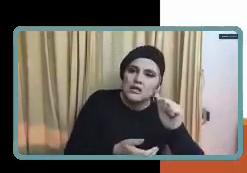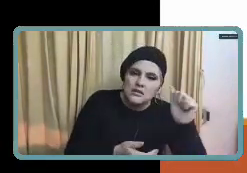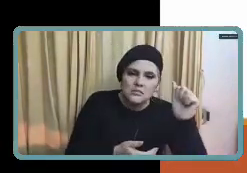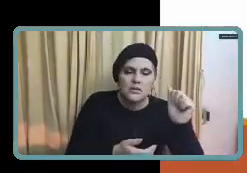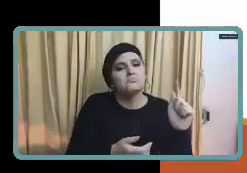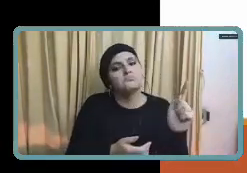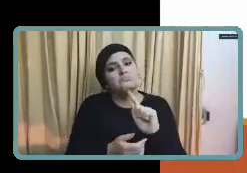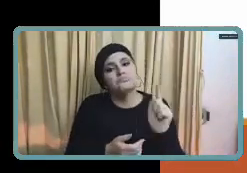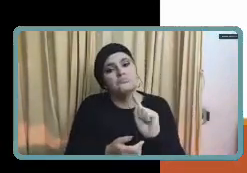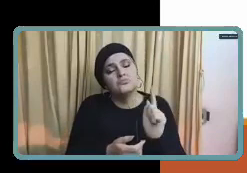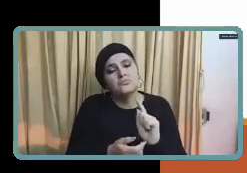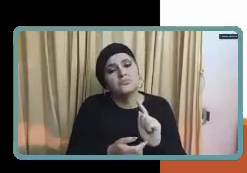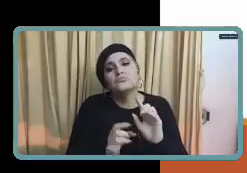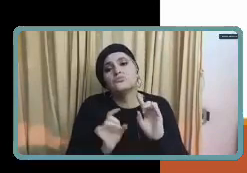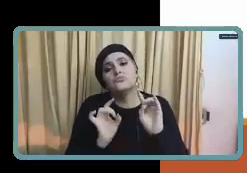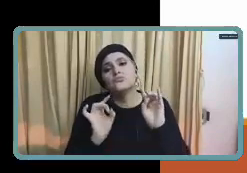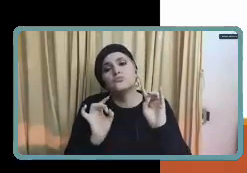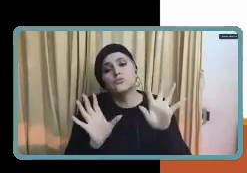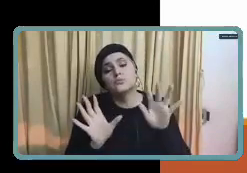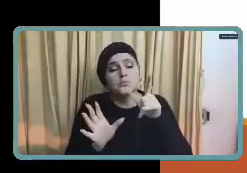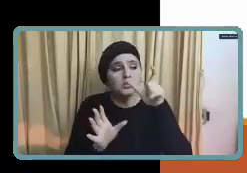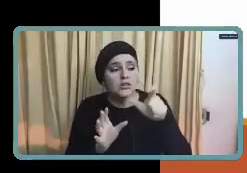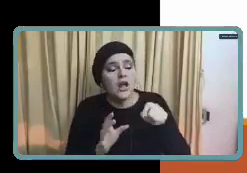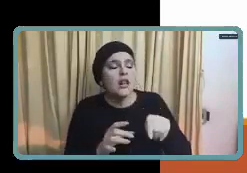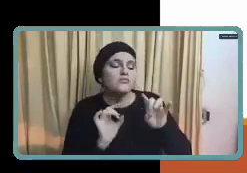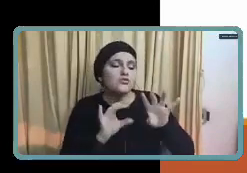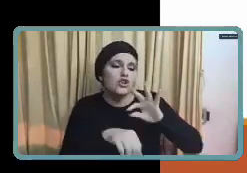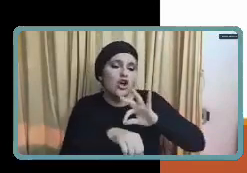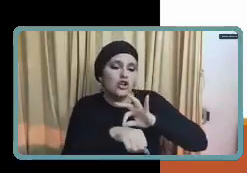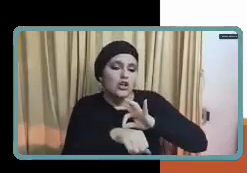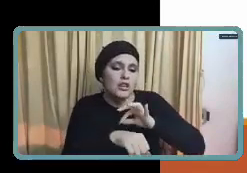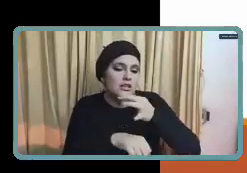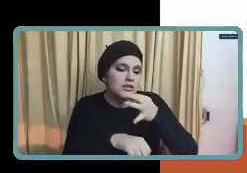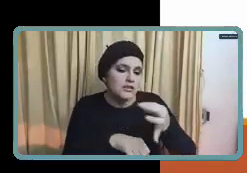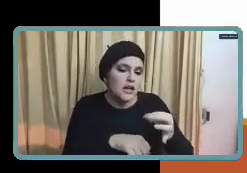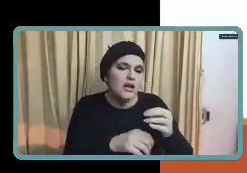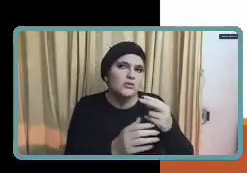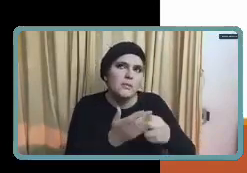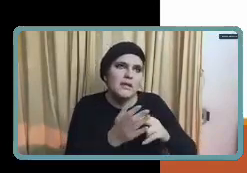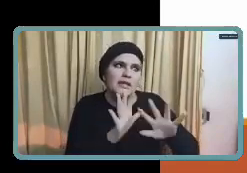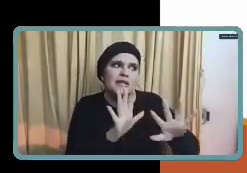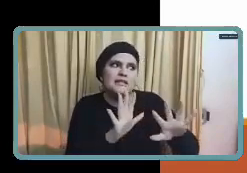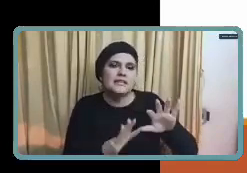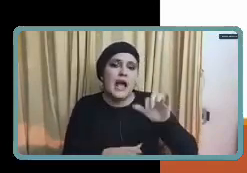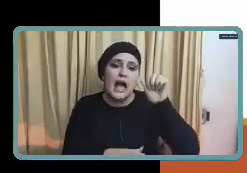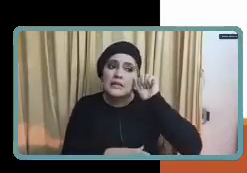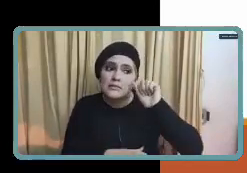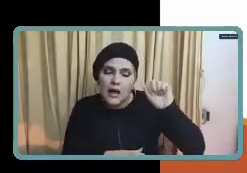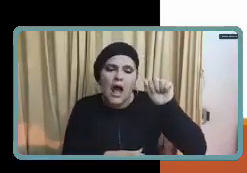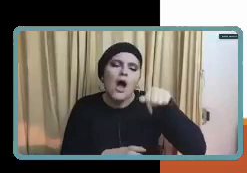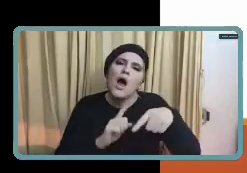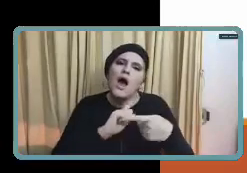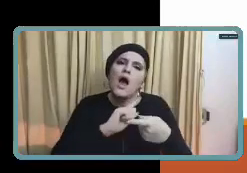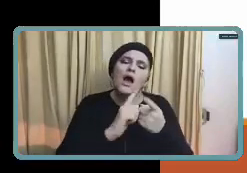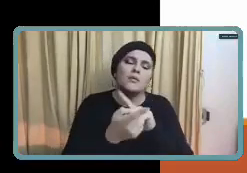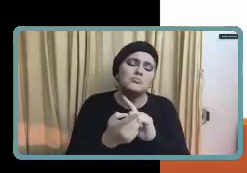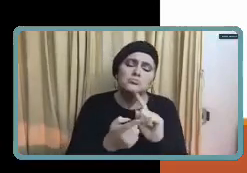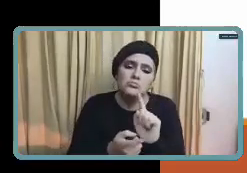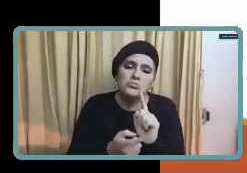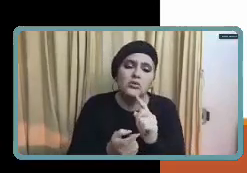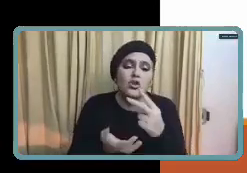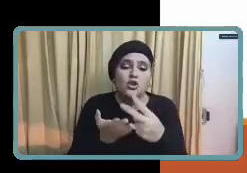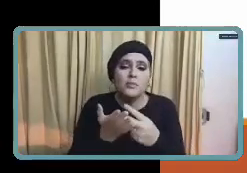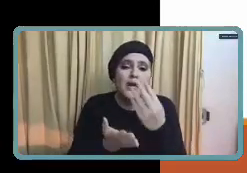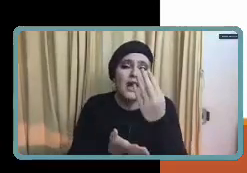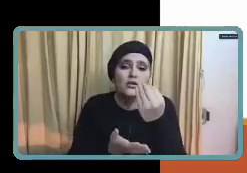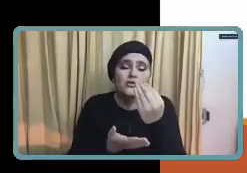recibió su diagnóstico de Asperger en el 2010, no va a mandar ahora cambiando, pero desde el 2014 en